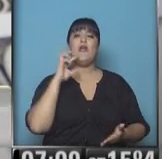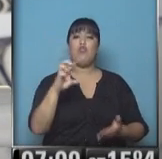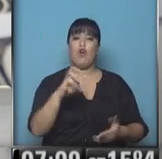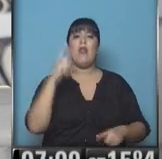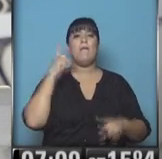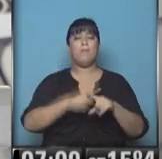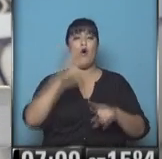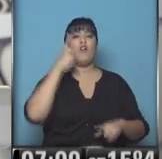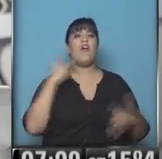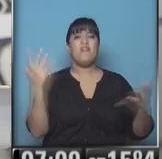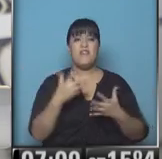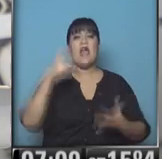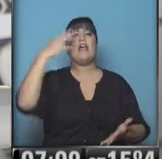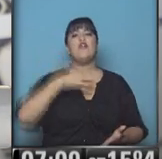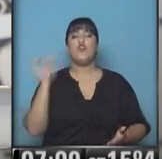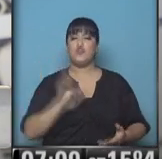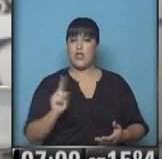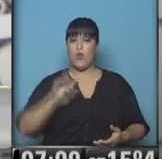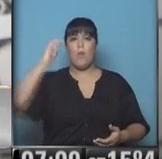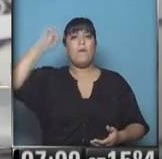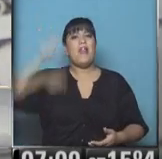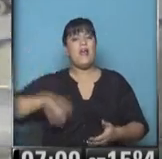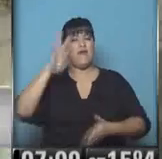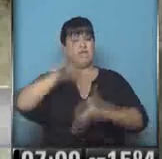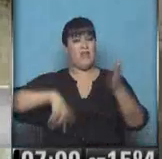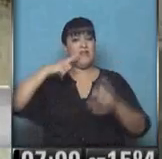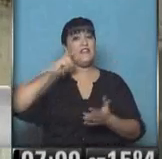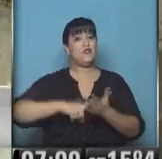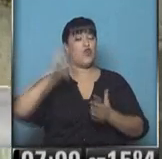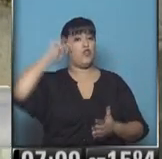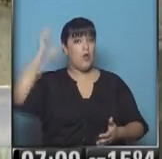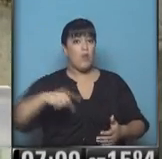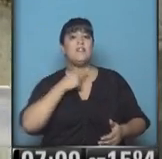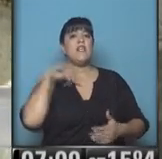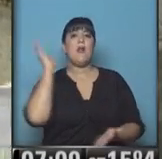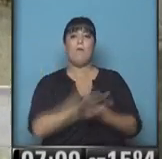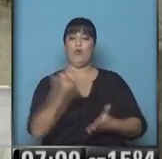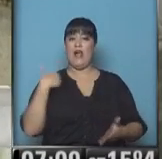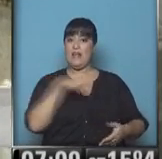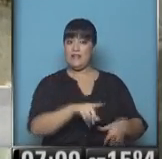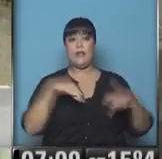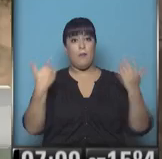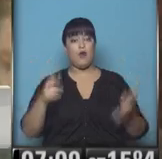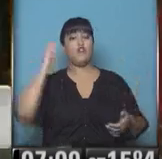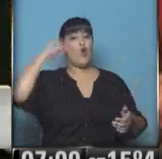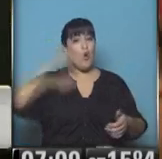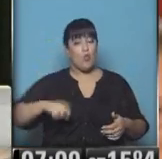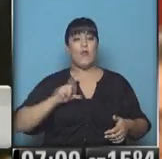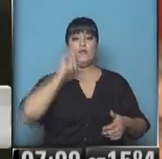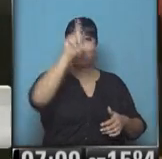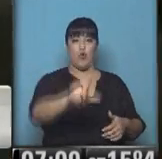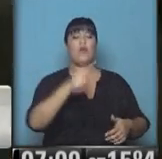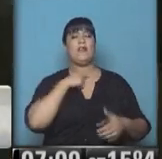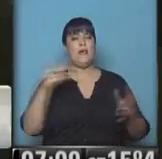día en que no se cumpla el fallo dictado por Griesa. Para lo cual, el magistrado convocó una audiencia el próximo lunes. Argentina ha violado de